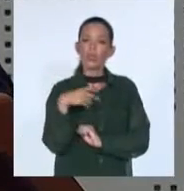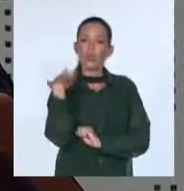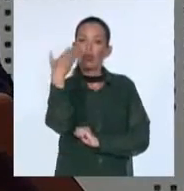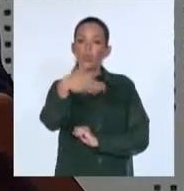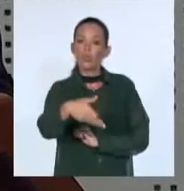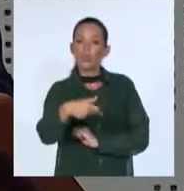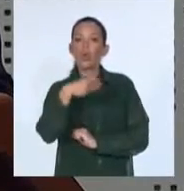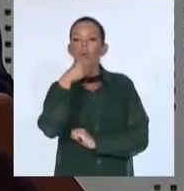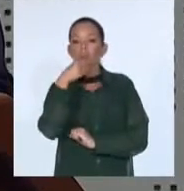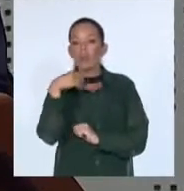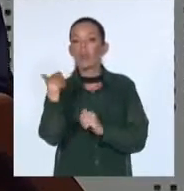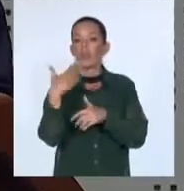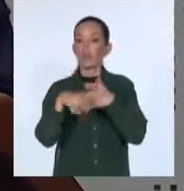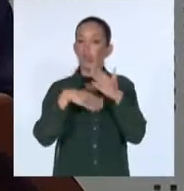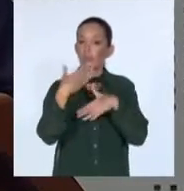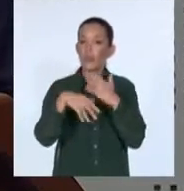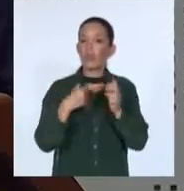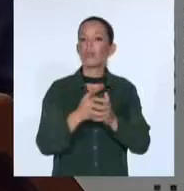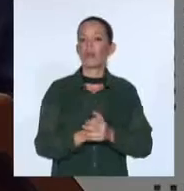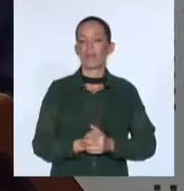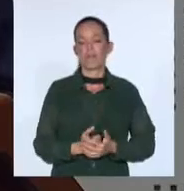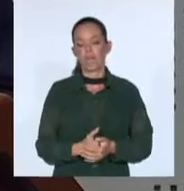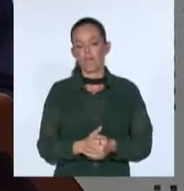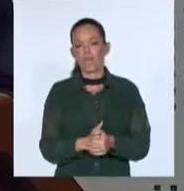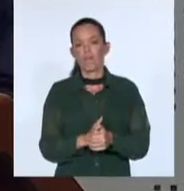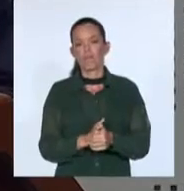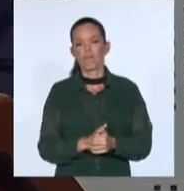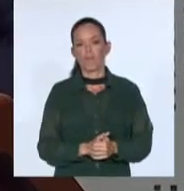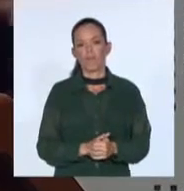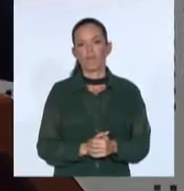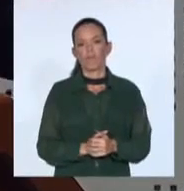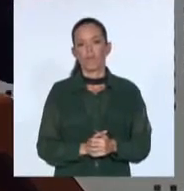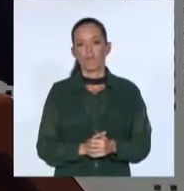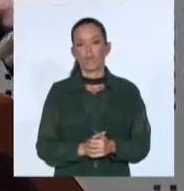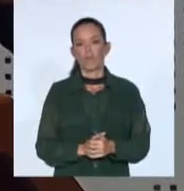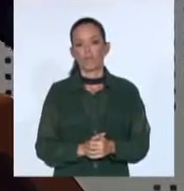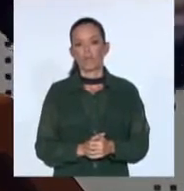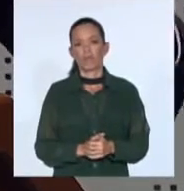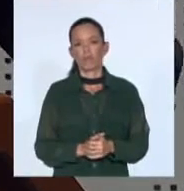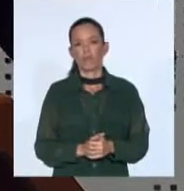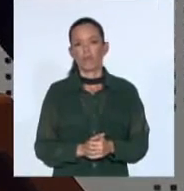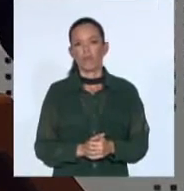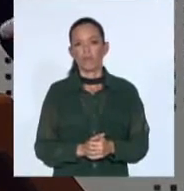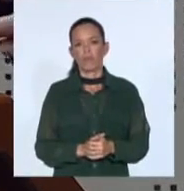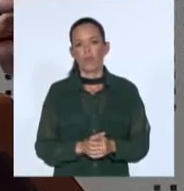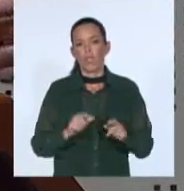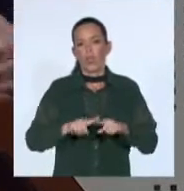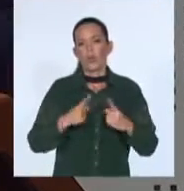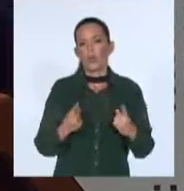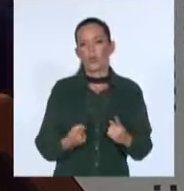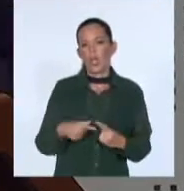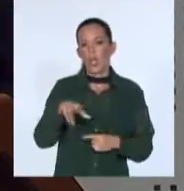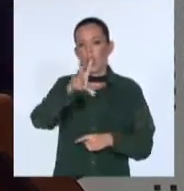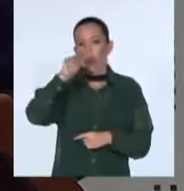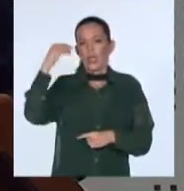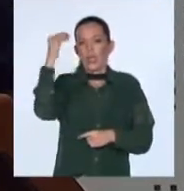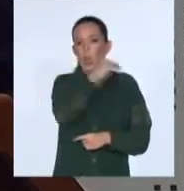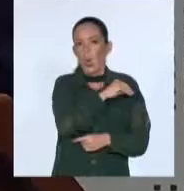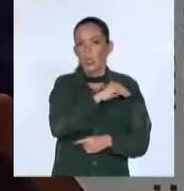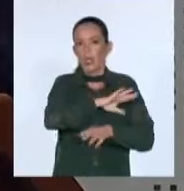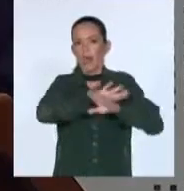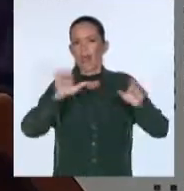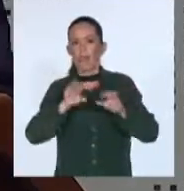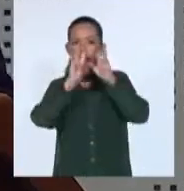problema al sur global. Pues las nuevas tecnologías no son las redes o solamente